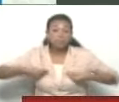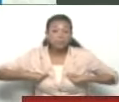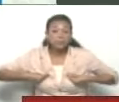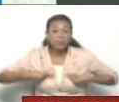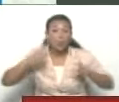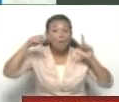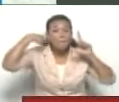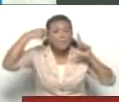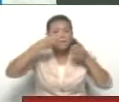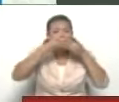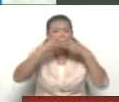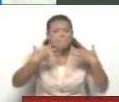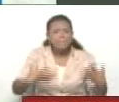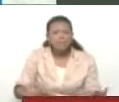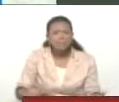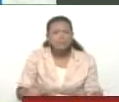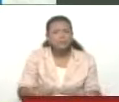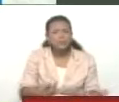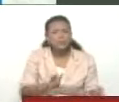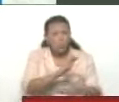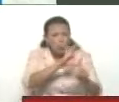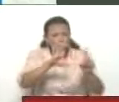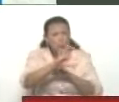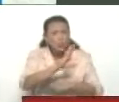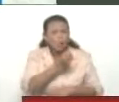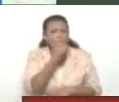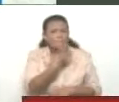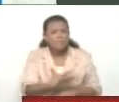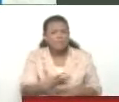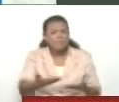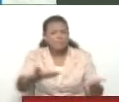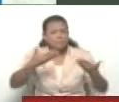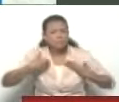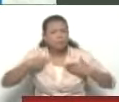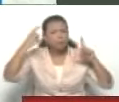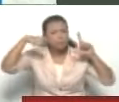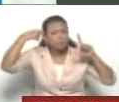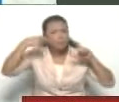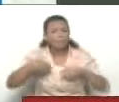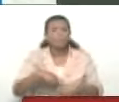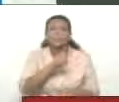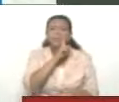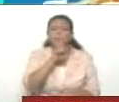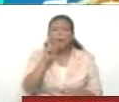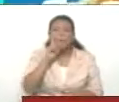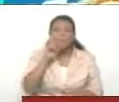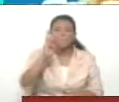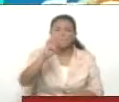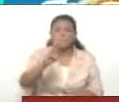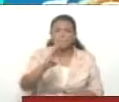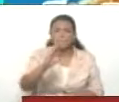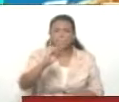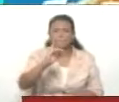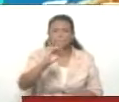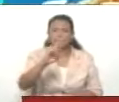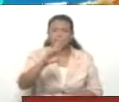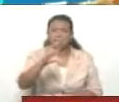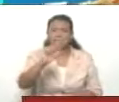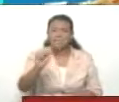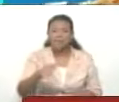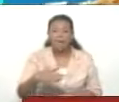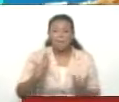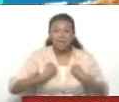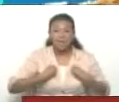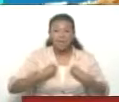un video bellísimo, un video bellísimo. Priscila se llama. Priscila. Vive en el 23 de